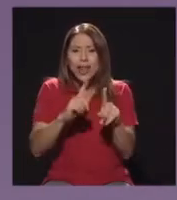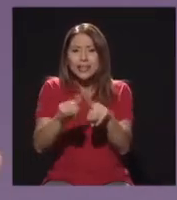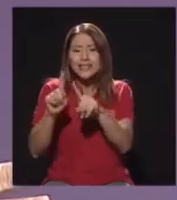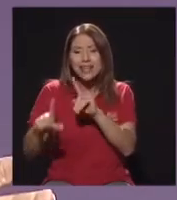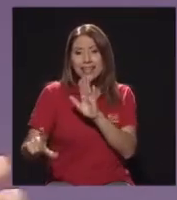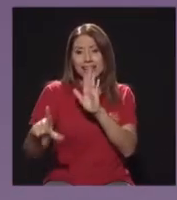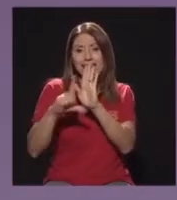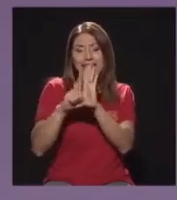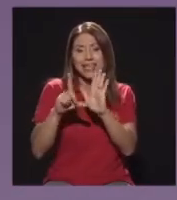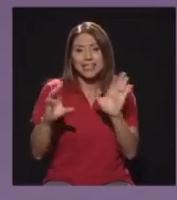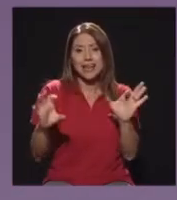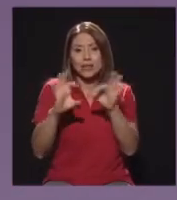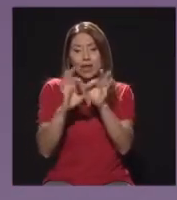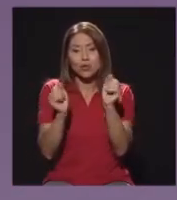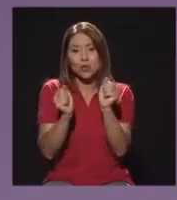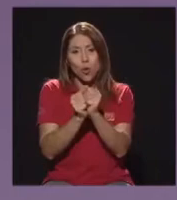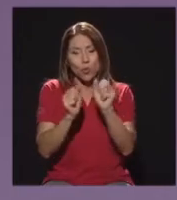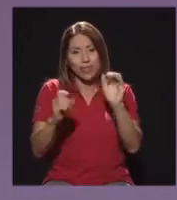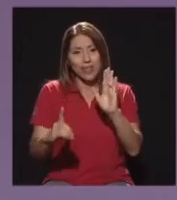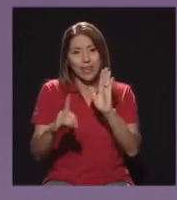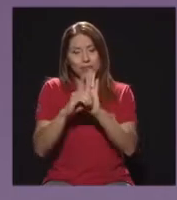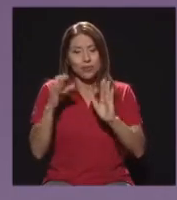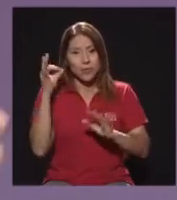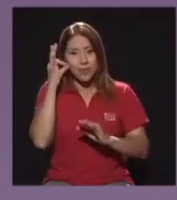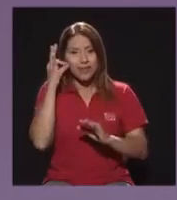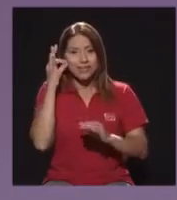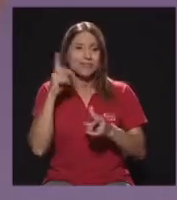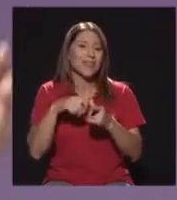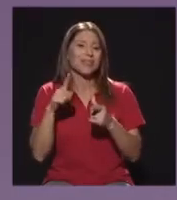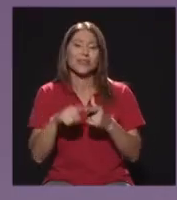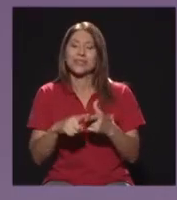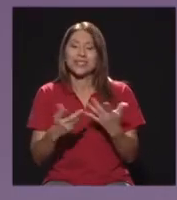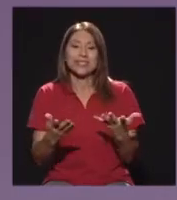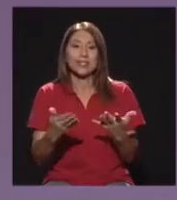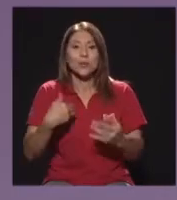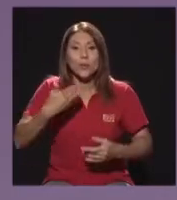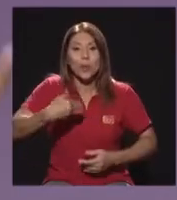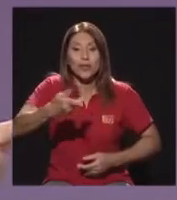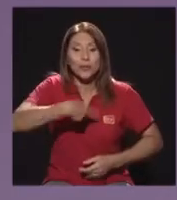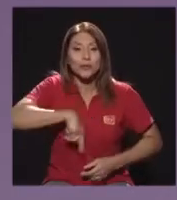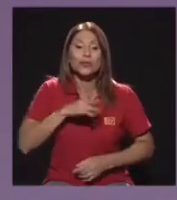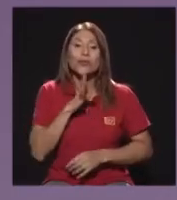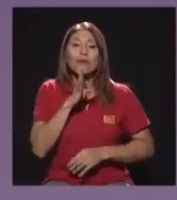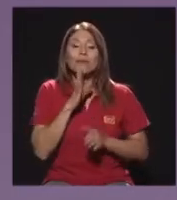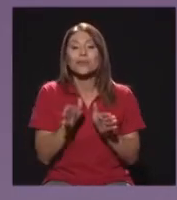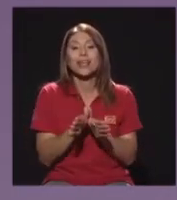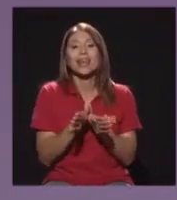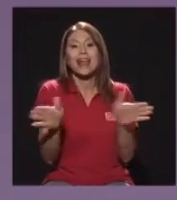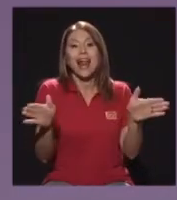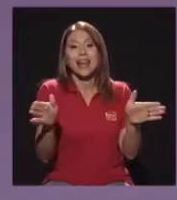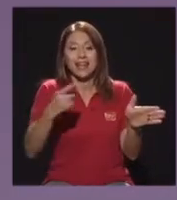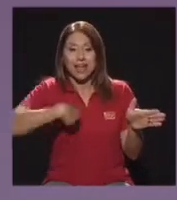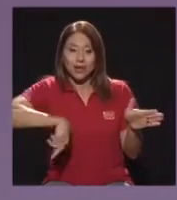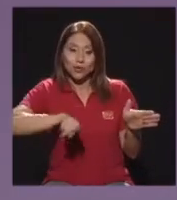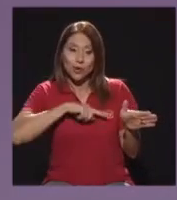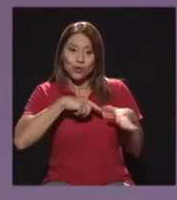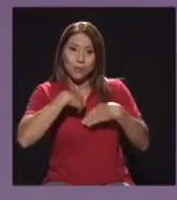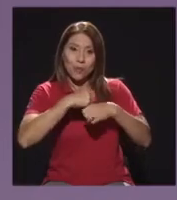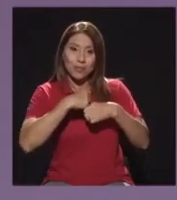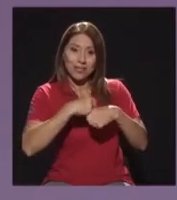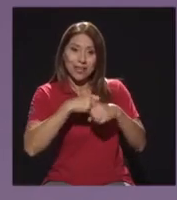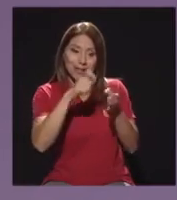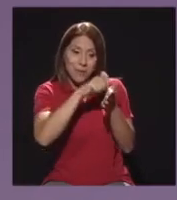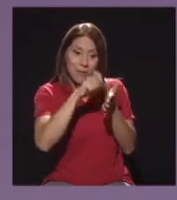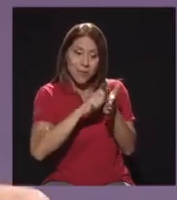entonces sería casi imposible pensar que cuando hablamos de manera general que vamos a legislar con la biblia debajo del